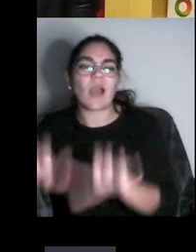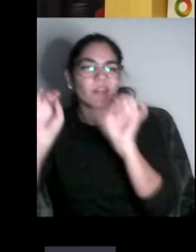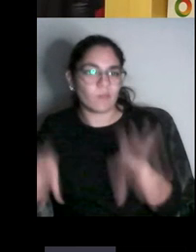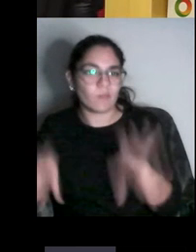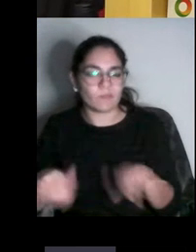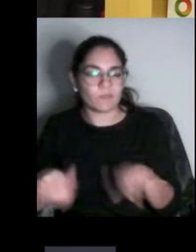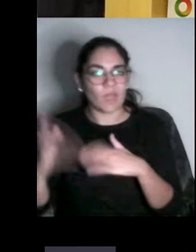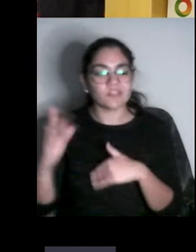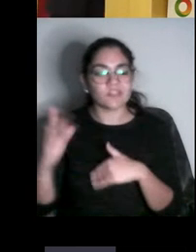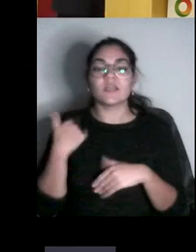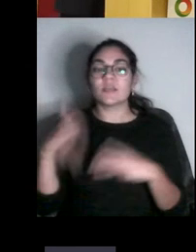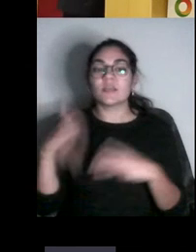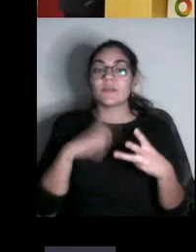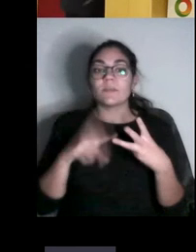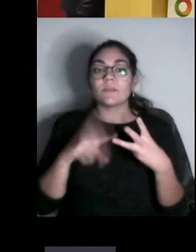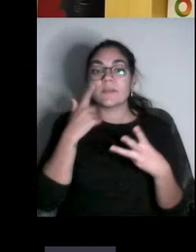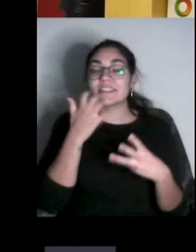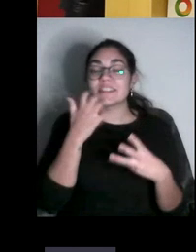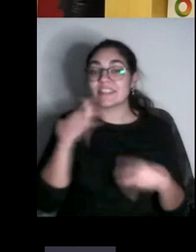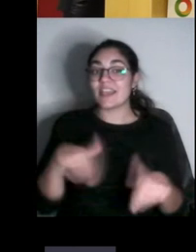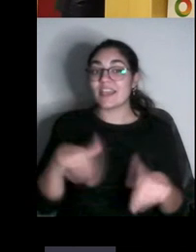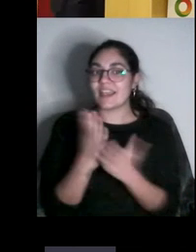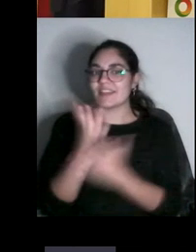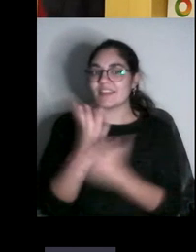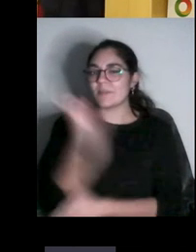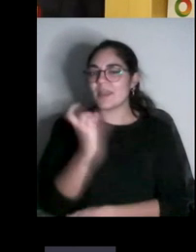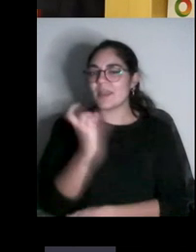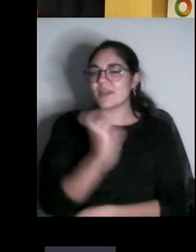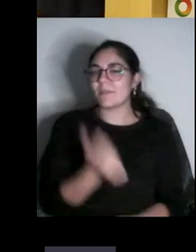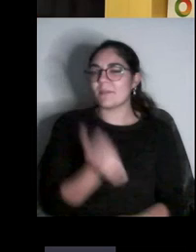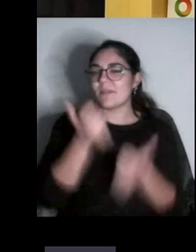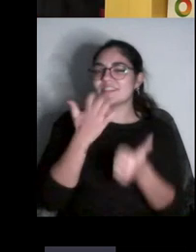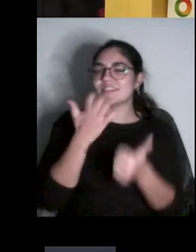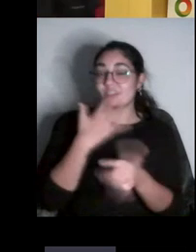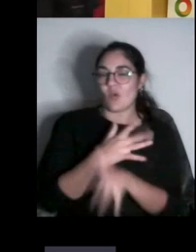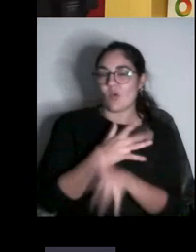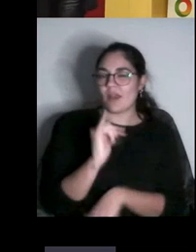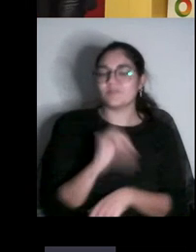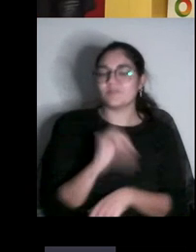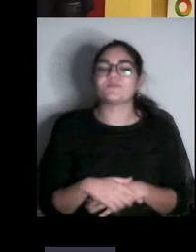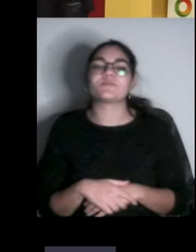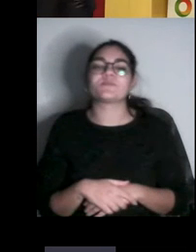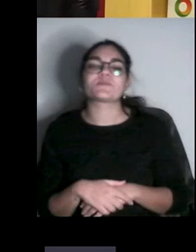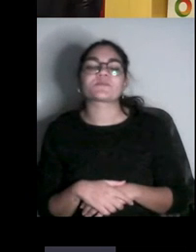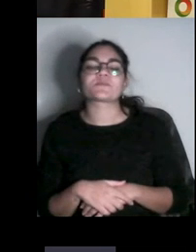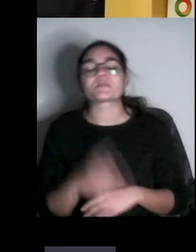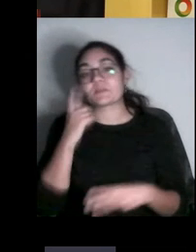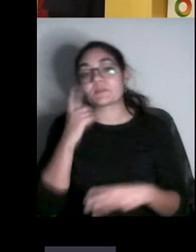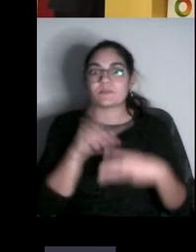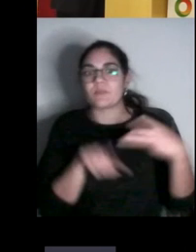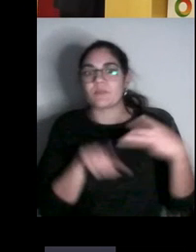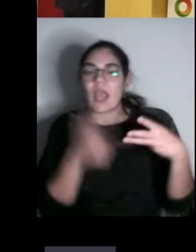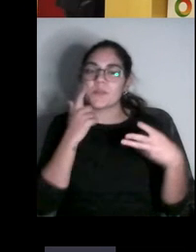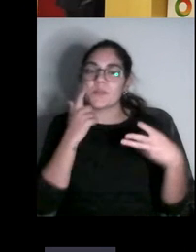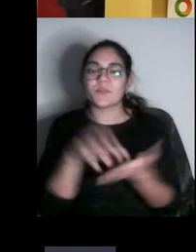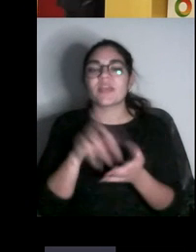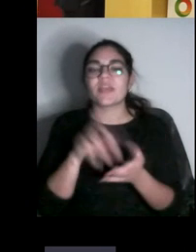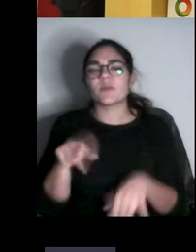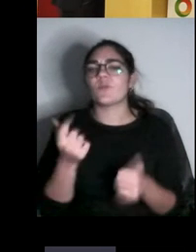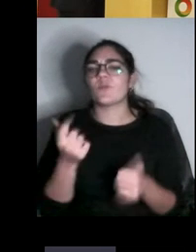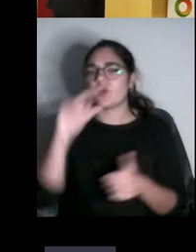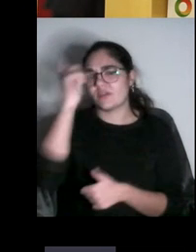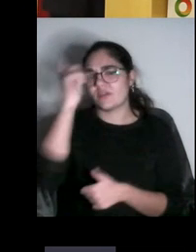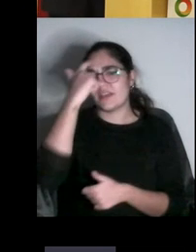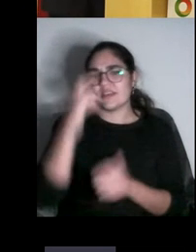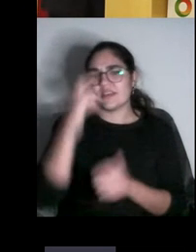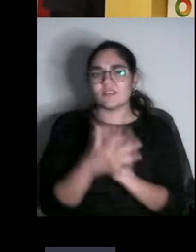en clase con esta práctica de serious link para realizarla bueno pues sobre todo cambiar la idea de que un sitio